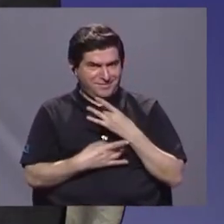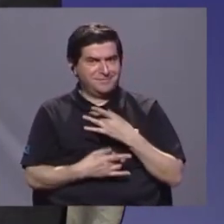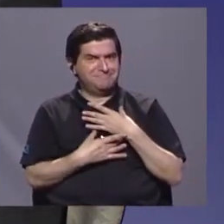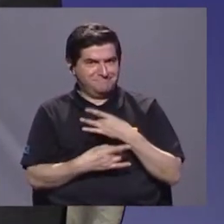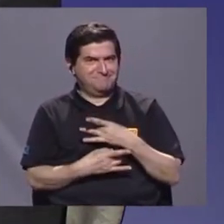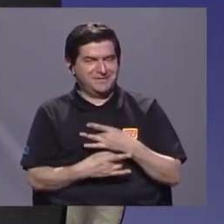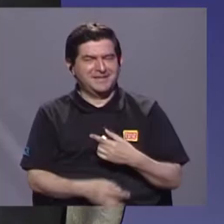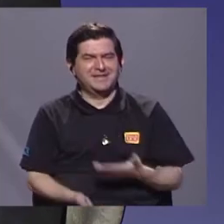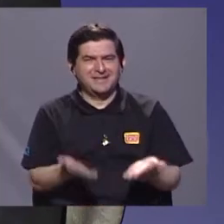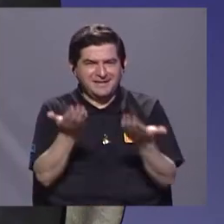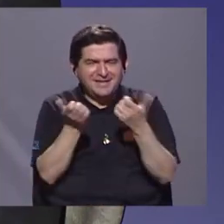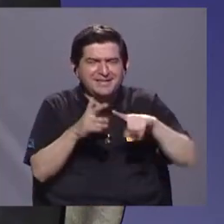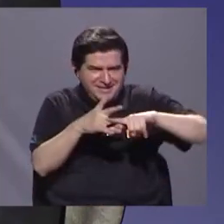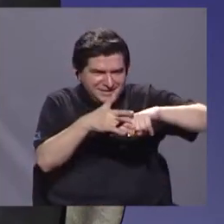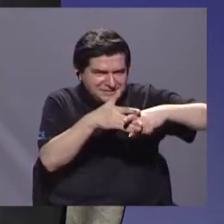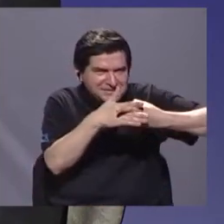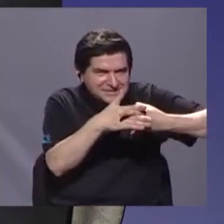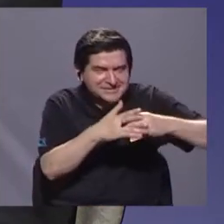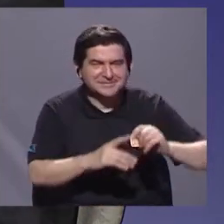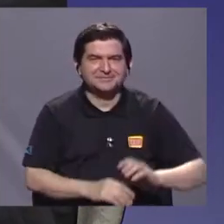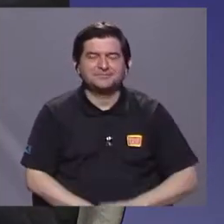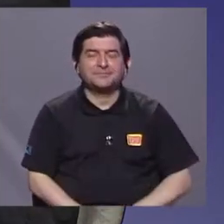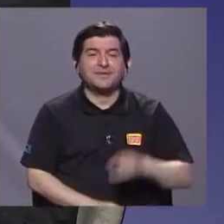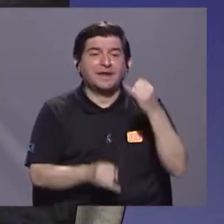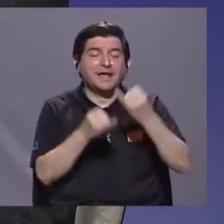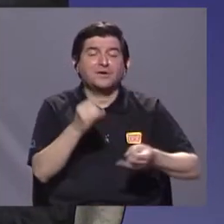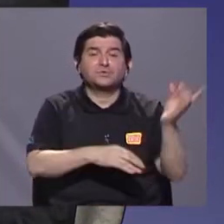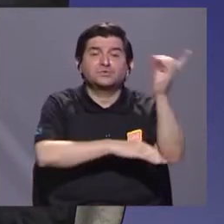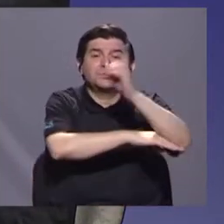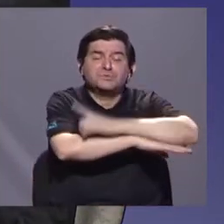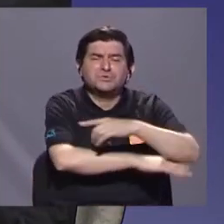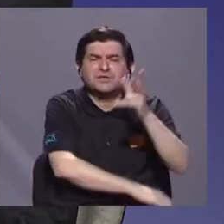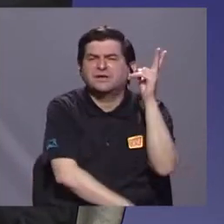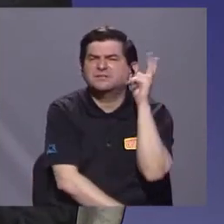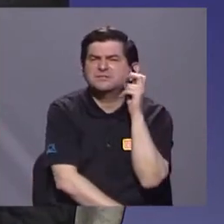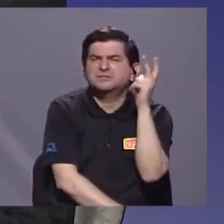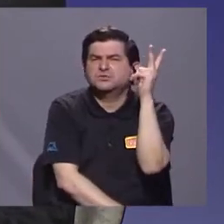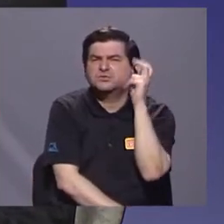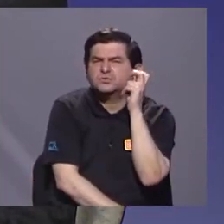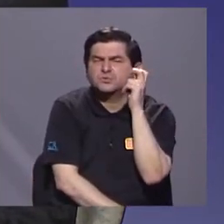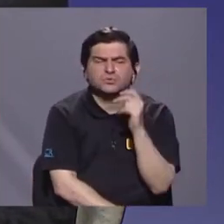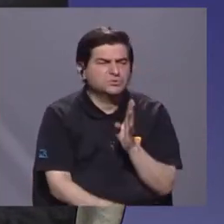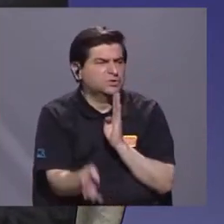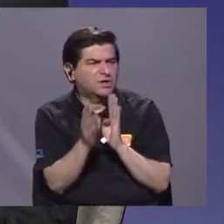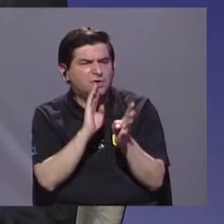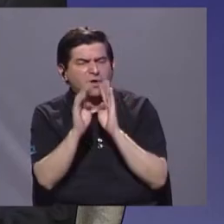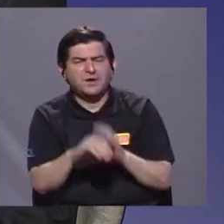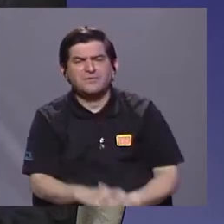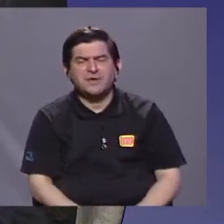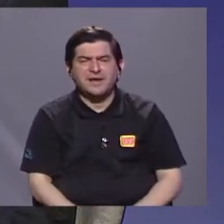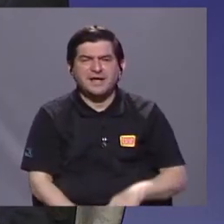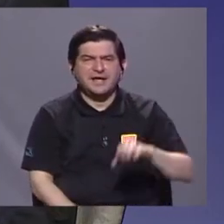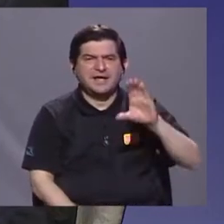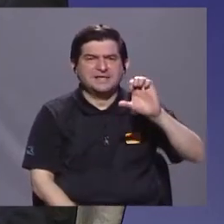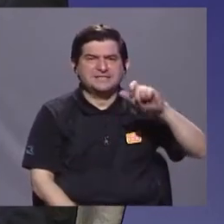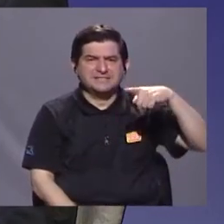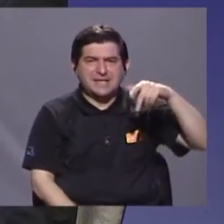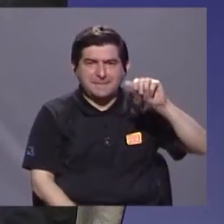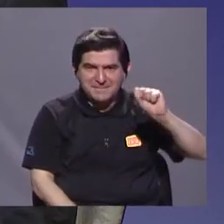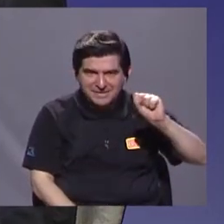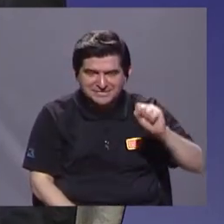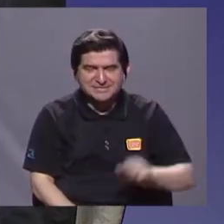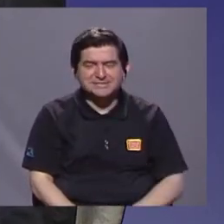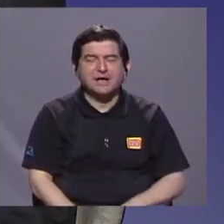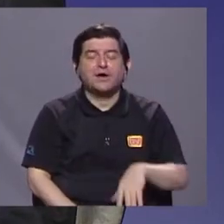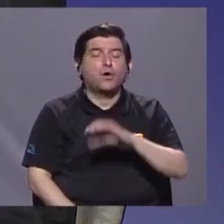la cual quiero comenzar es que en los últimos días se oye o se habla de cepas se habla